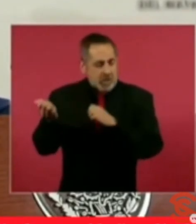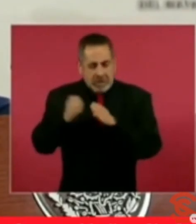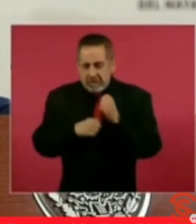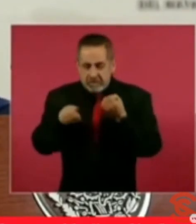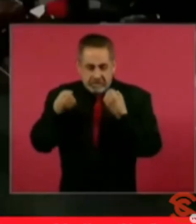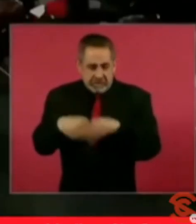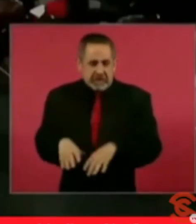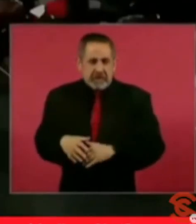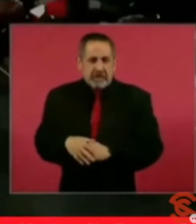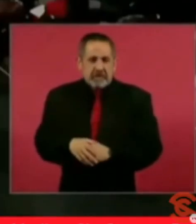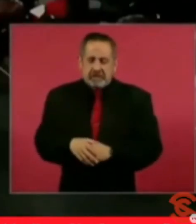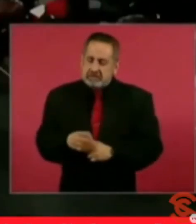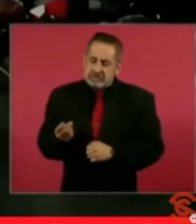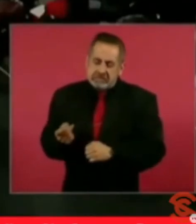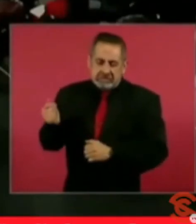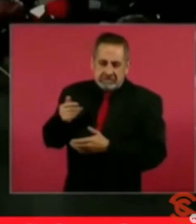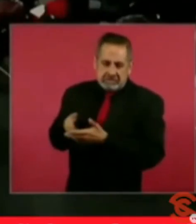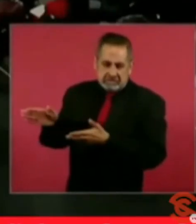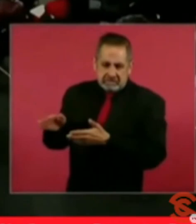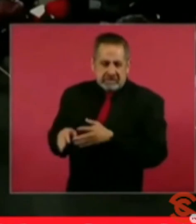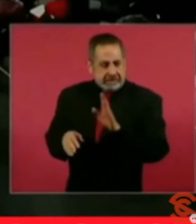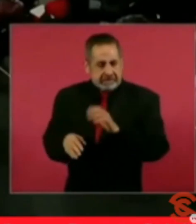me cepillan.